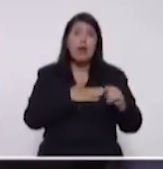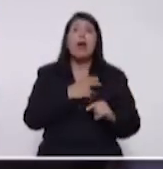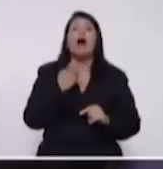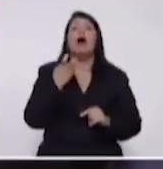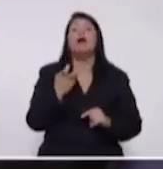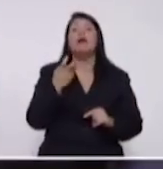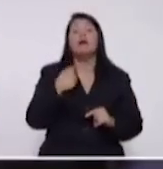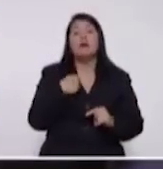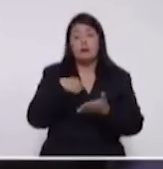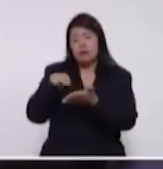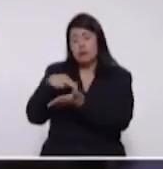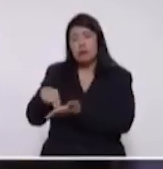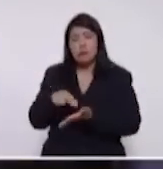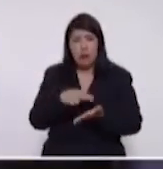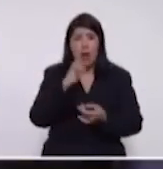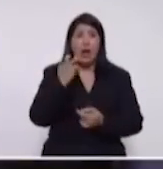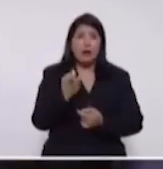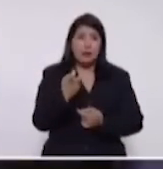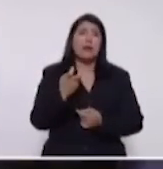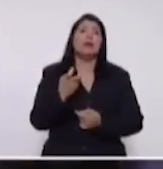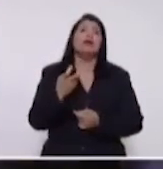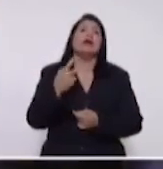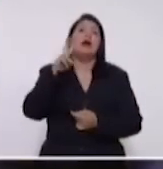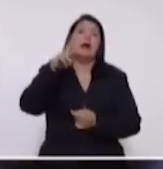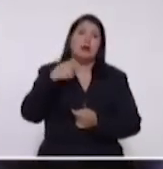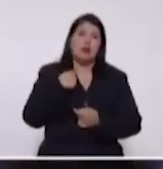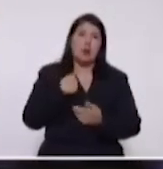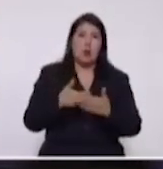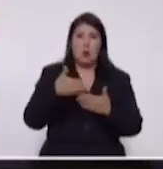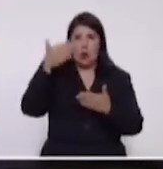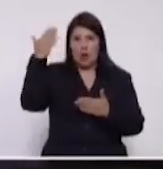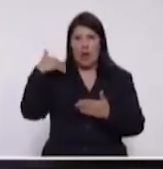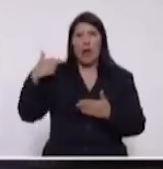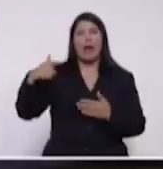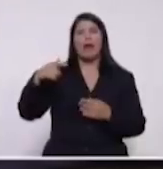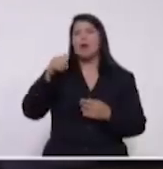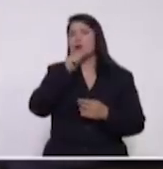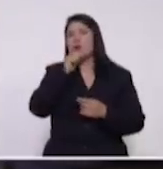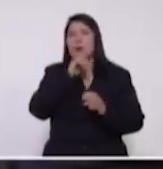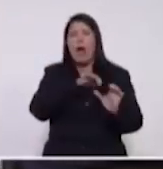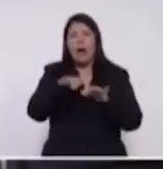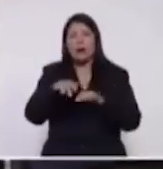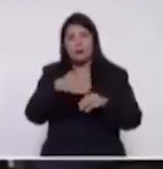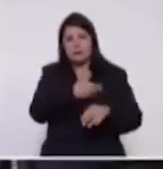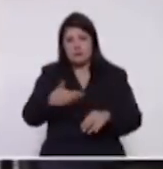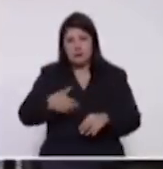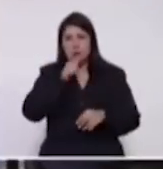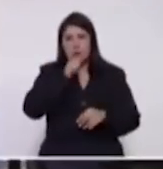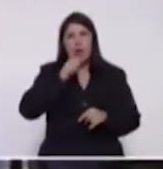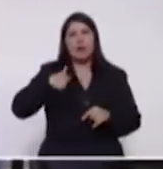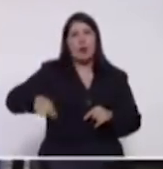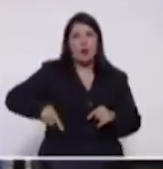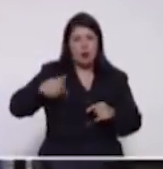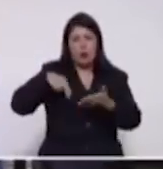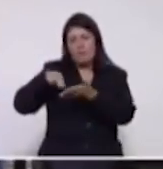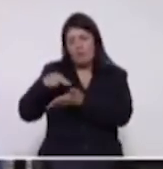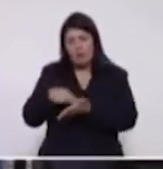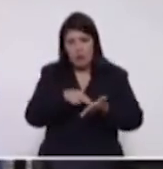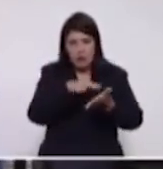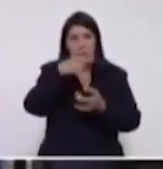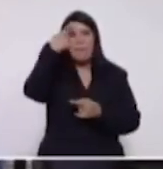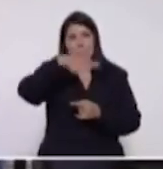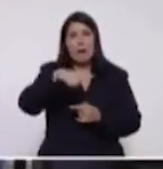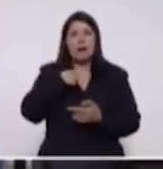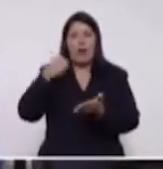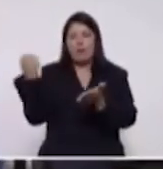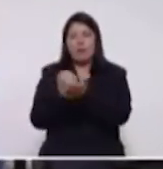en esta forma y en esta mística que como gobernador entonces realicé, de firmar mis compromisos y poder acreditar el cumplimiento de